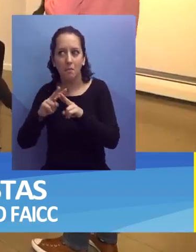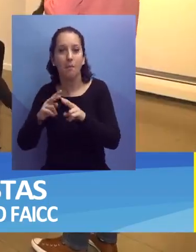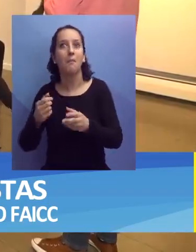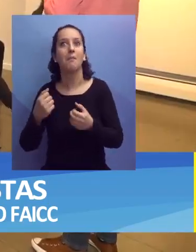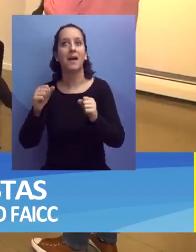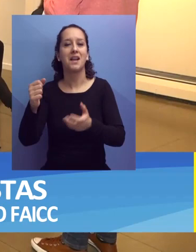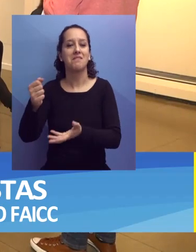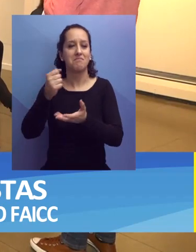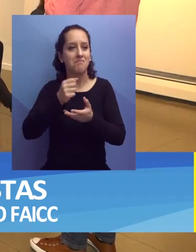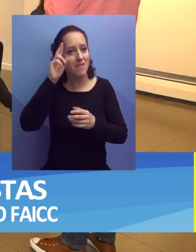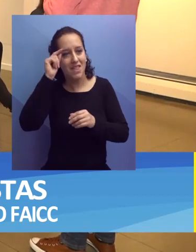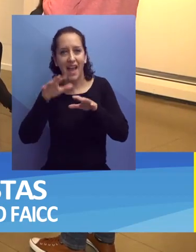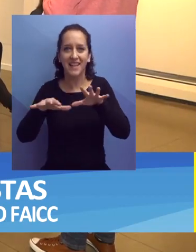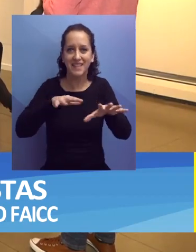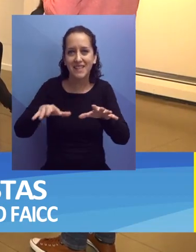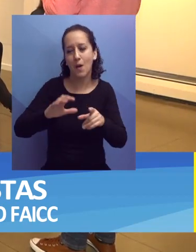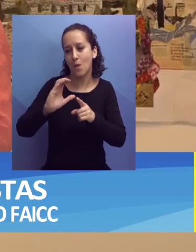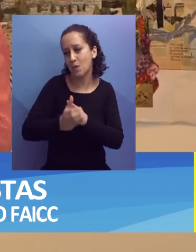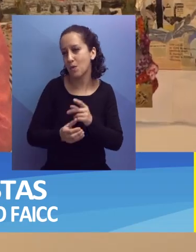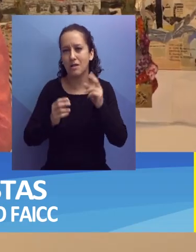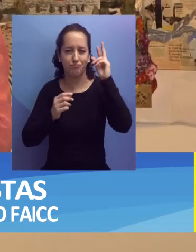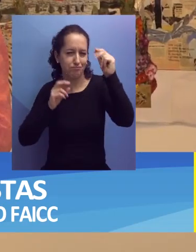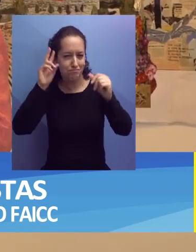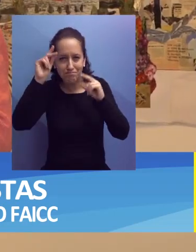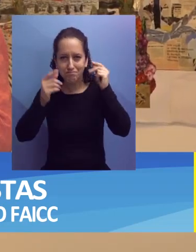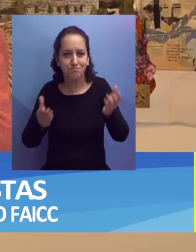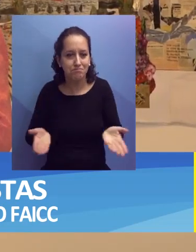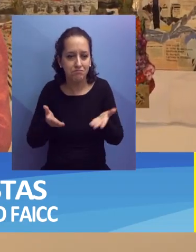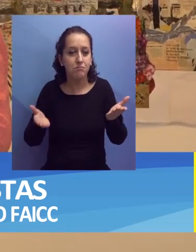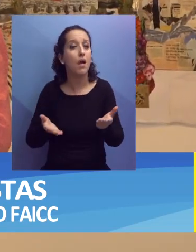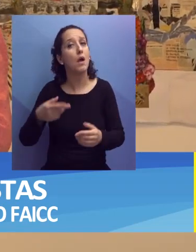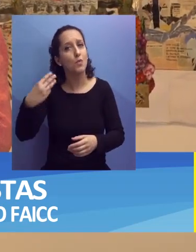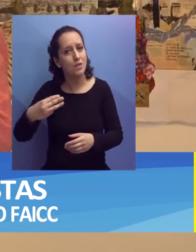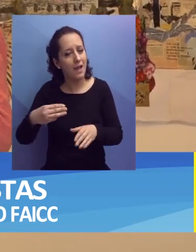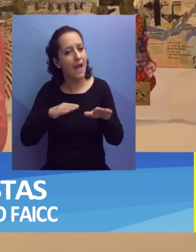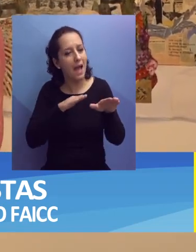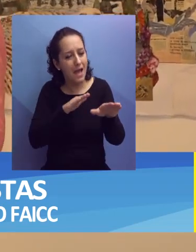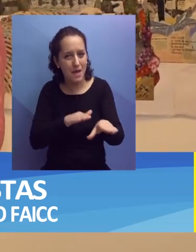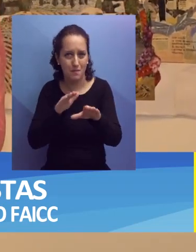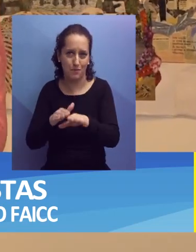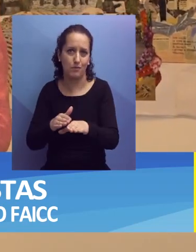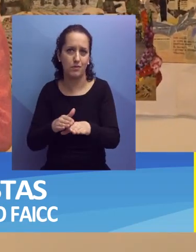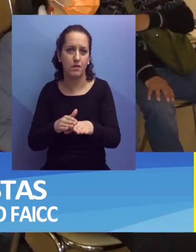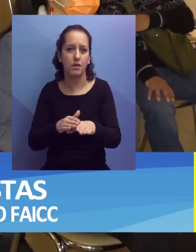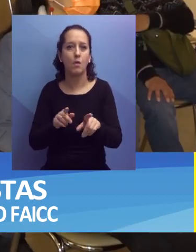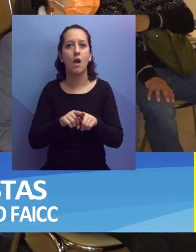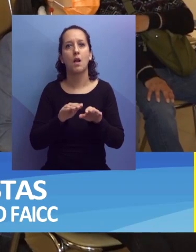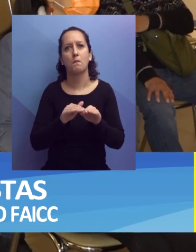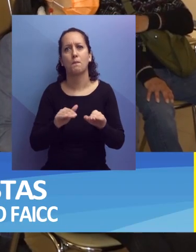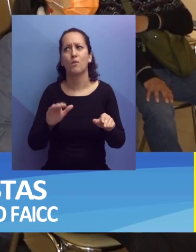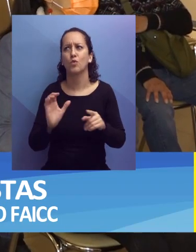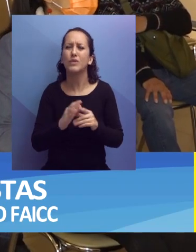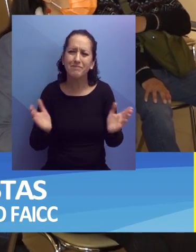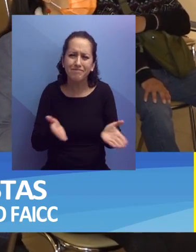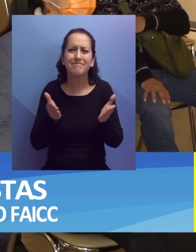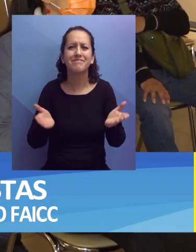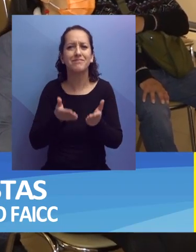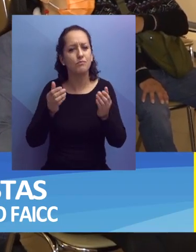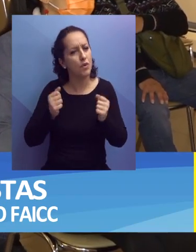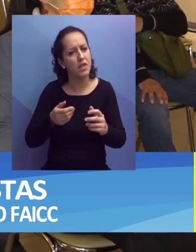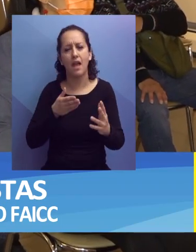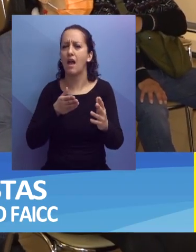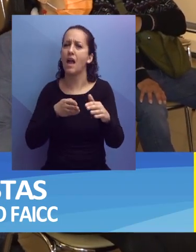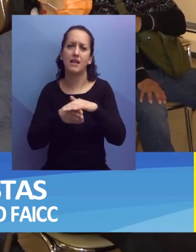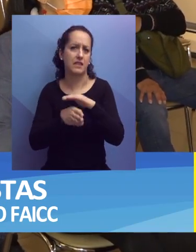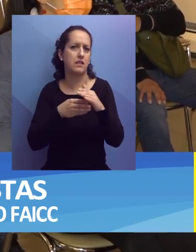para materializar sus ideas artísticas y creativas, reforzando con esto el compromiso municipal por la reactivación de la cultura